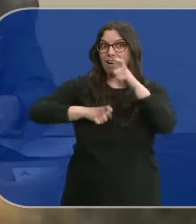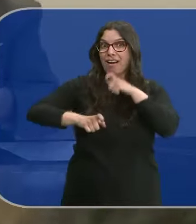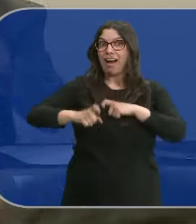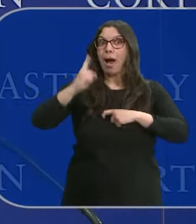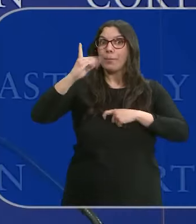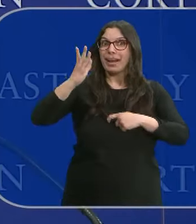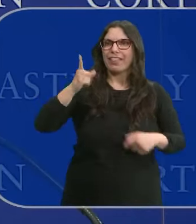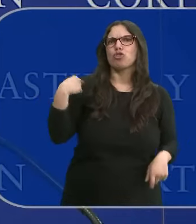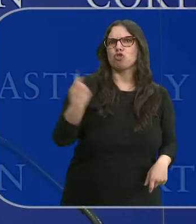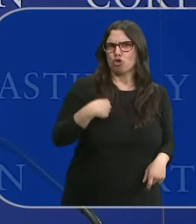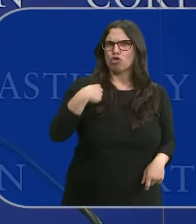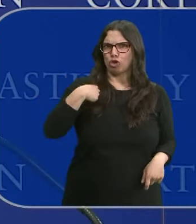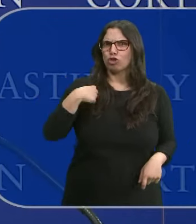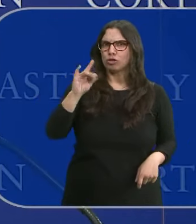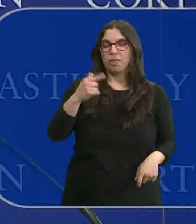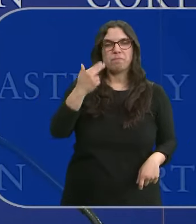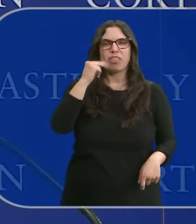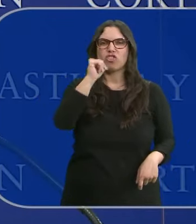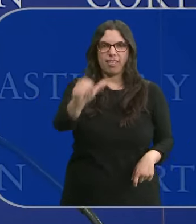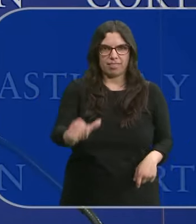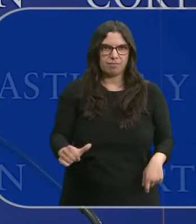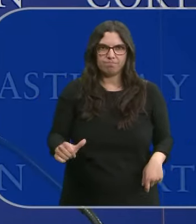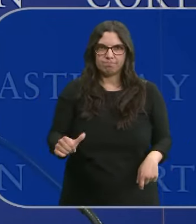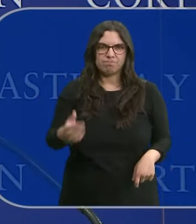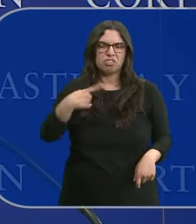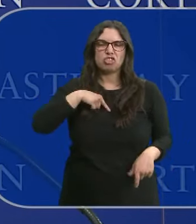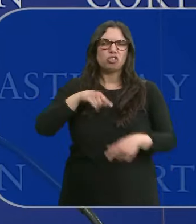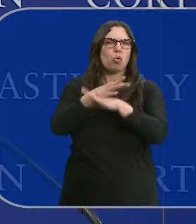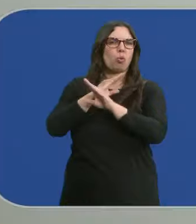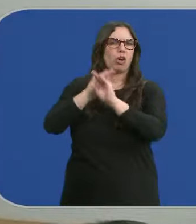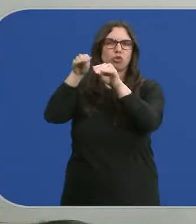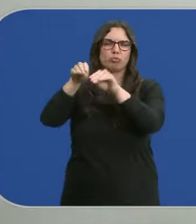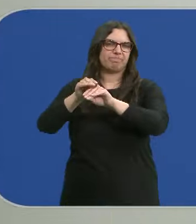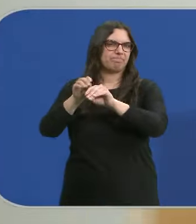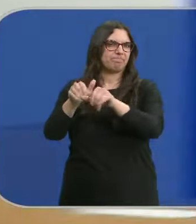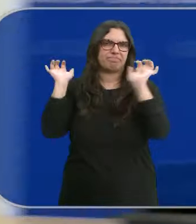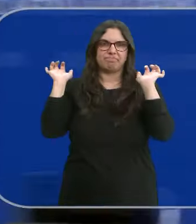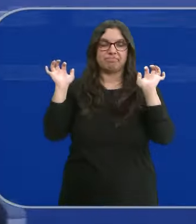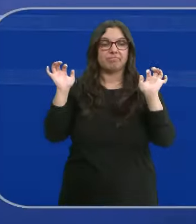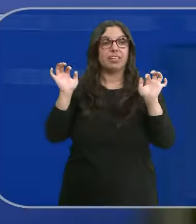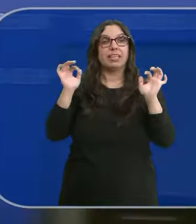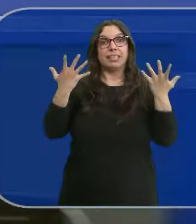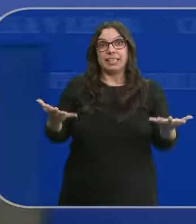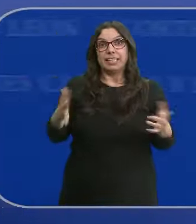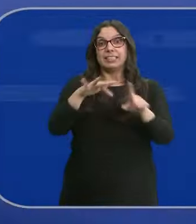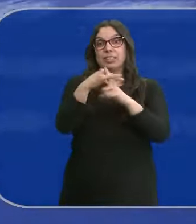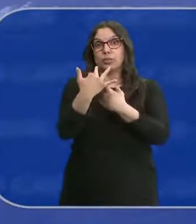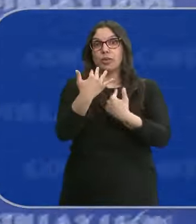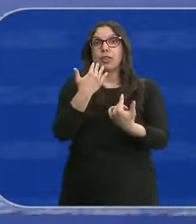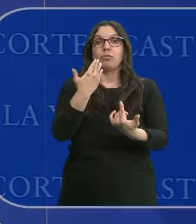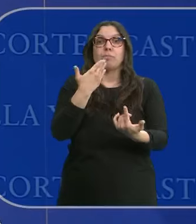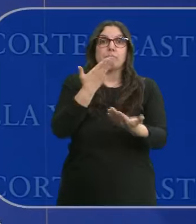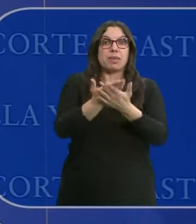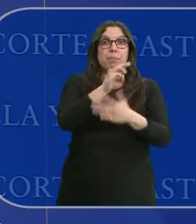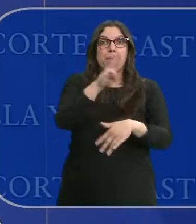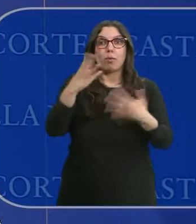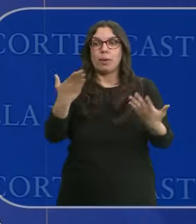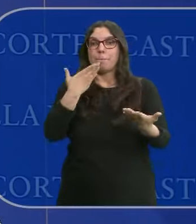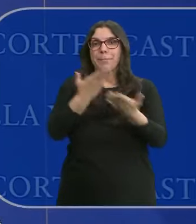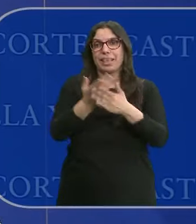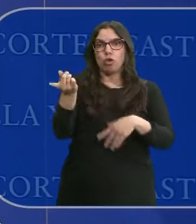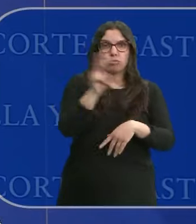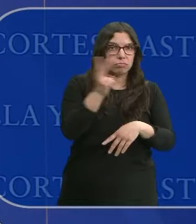ellos. No nos atemorizan y no vamos a entrar en su juego. Ante esta situación el PP lo que les pide... Les invito a